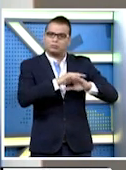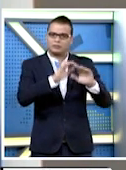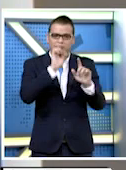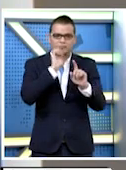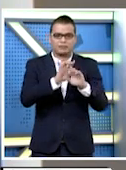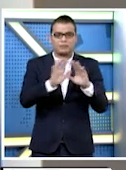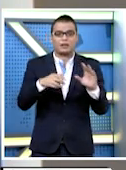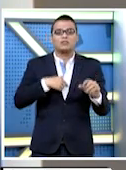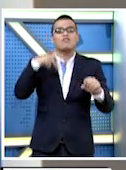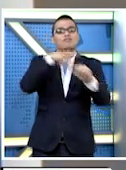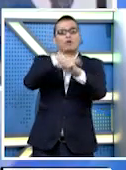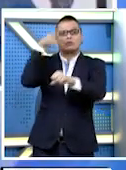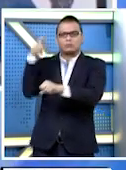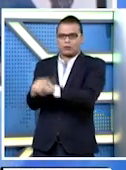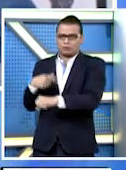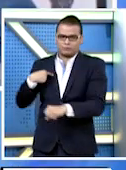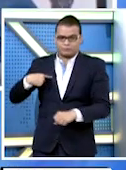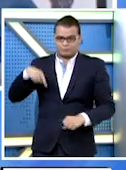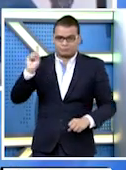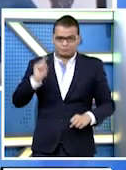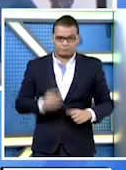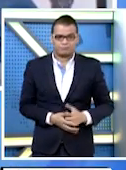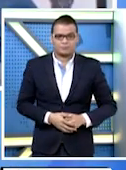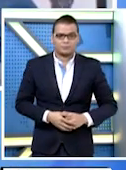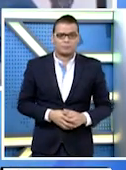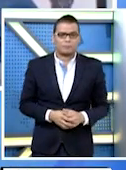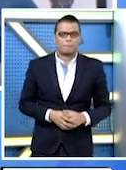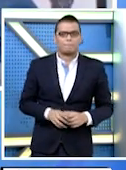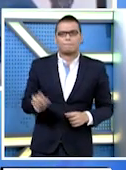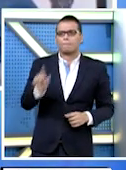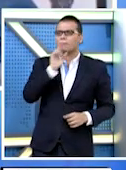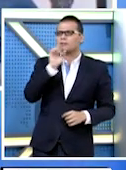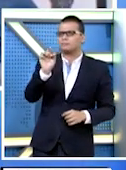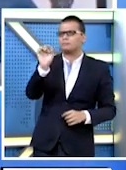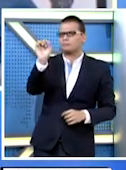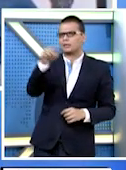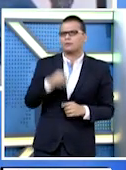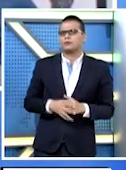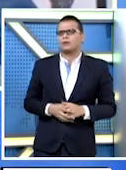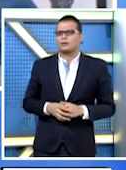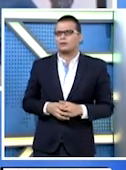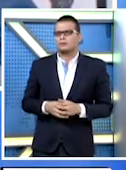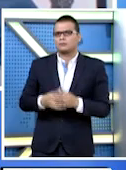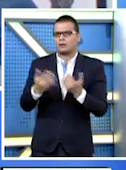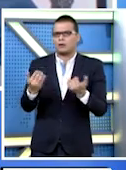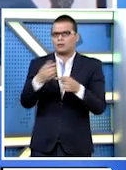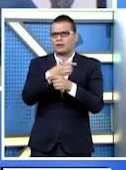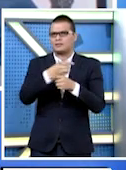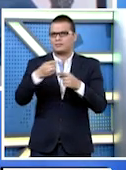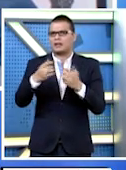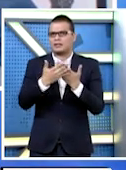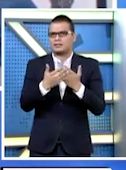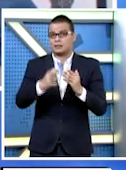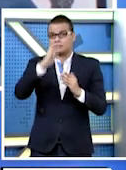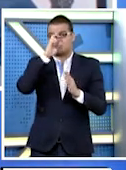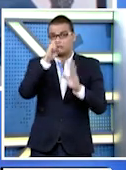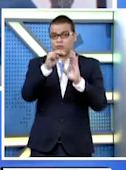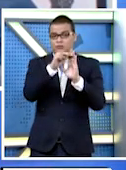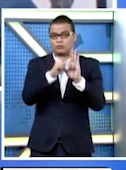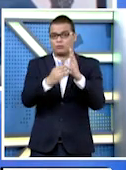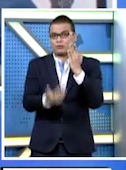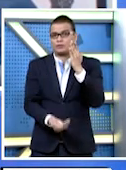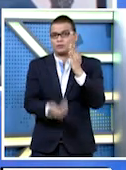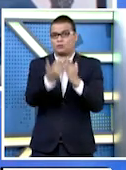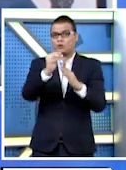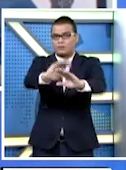intención de molestar a nadie. Alcalde, no es posible, digamos, que en esta semana que ya se hace esta prueba